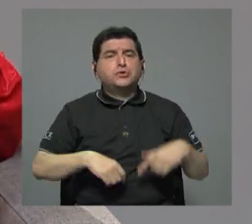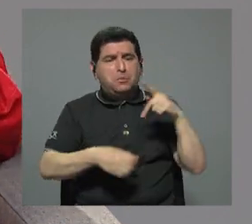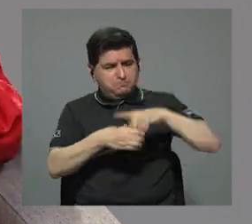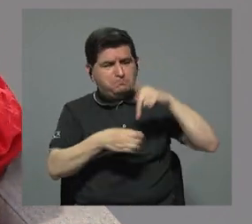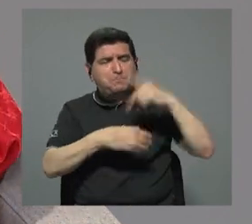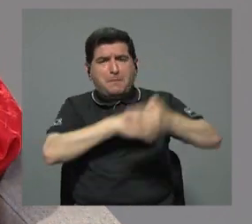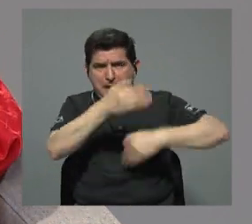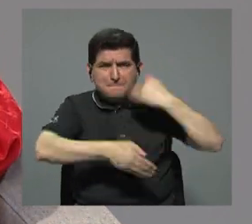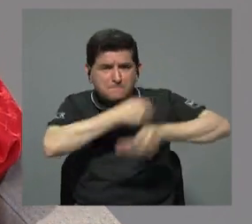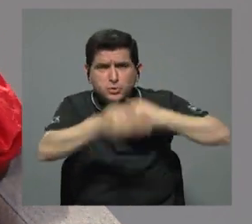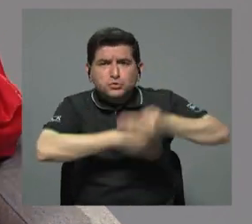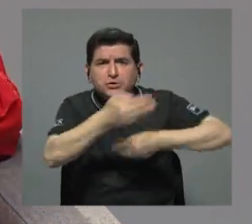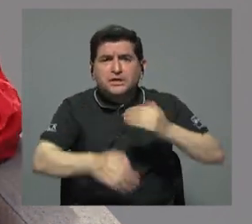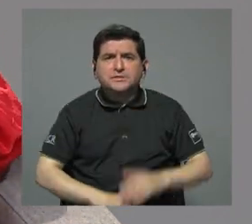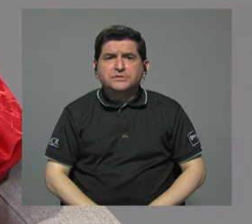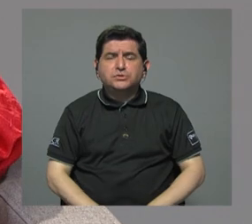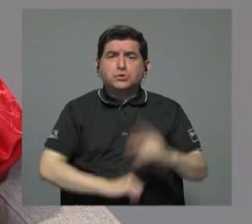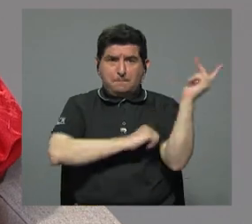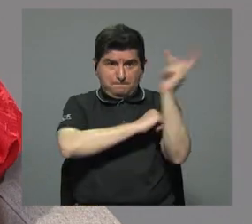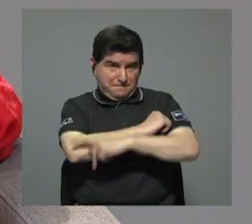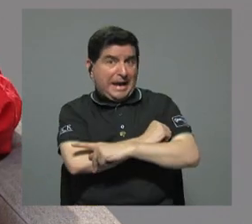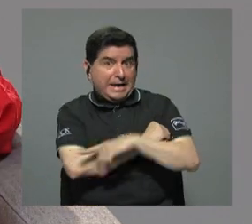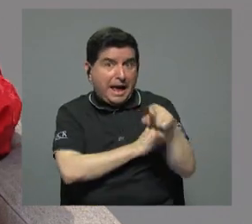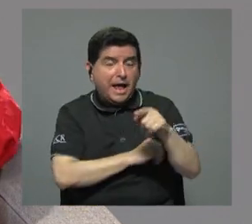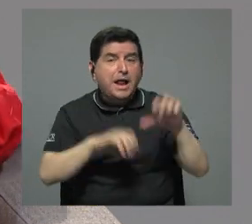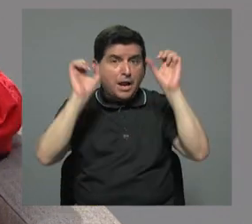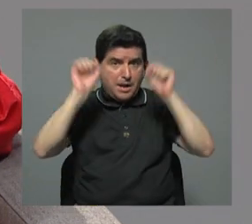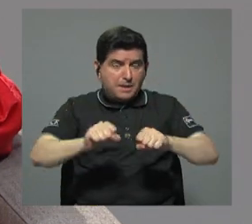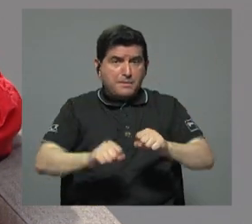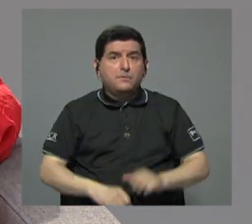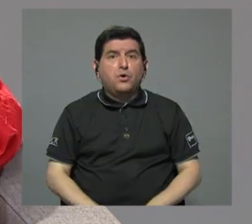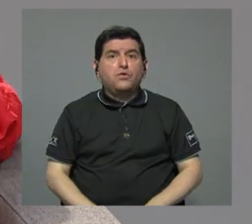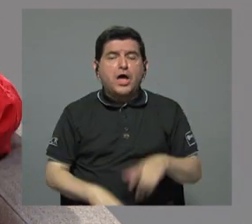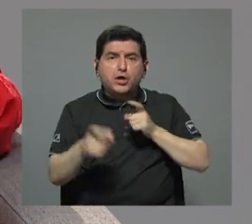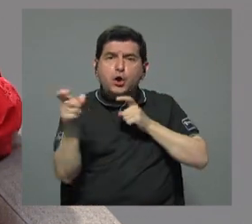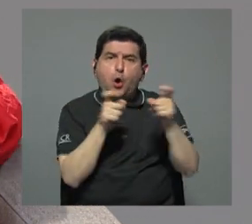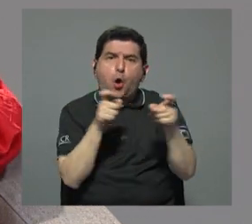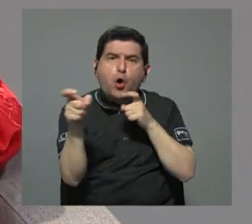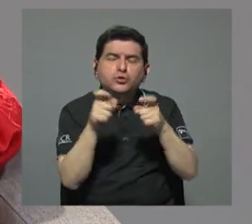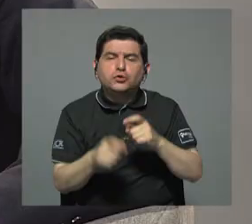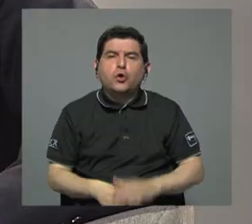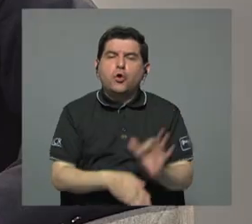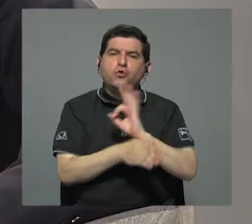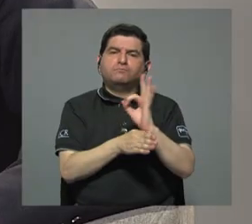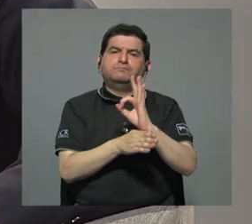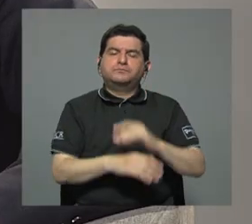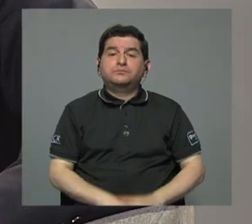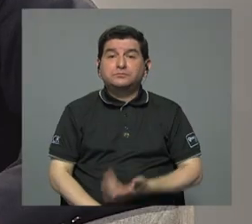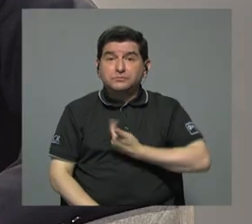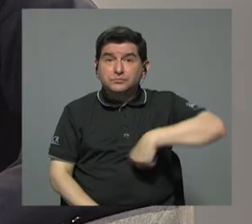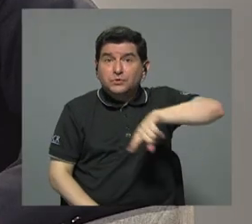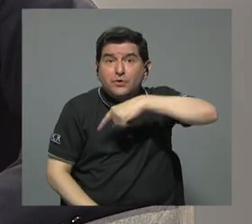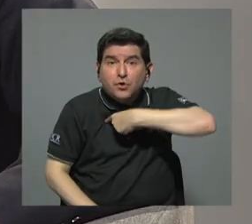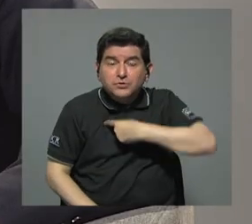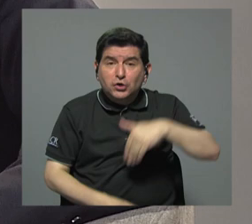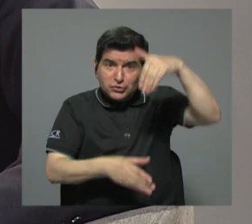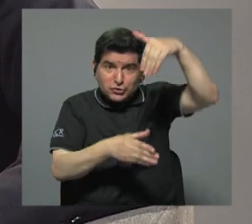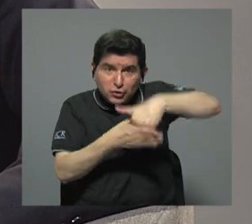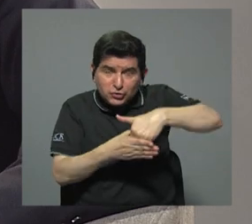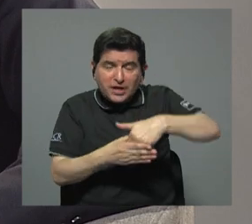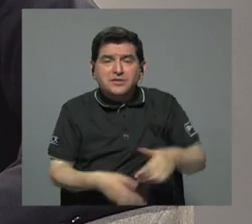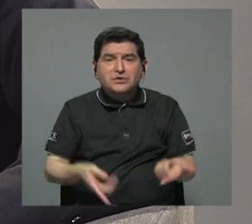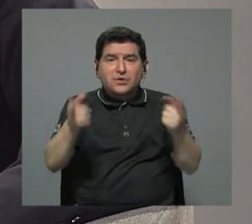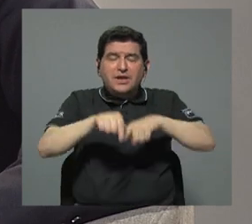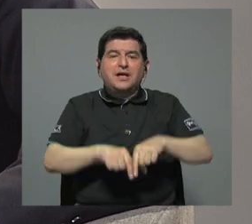los procesos penales para ejercer ese control eficaz nosotros estamos metidos en el